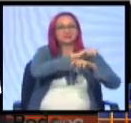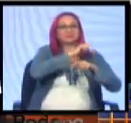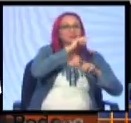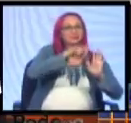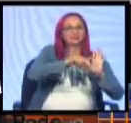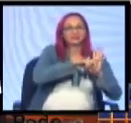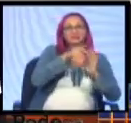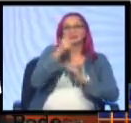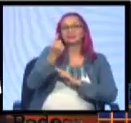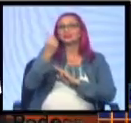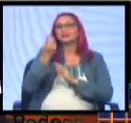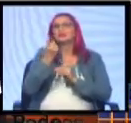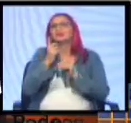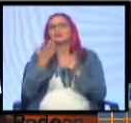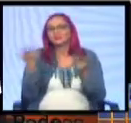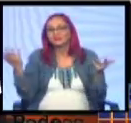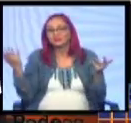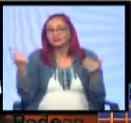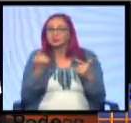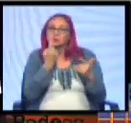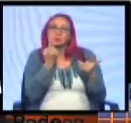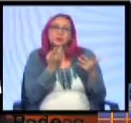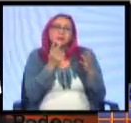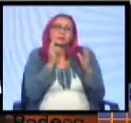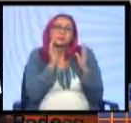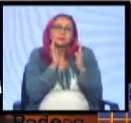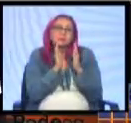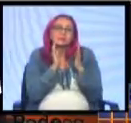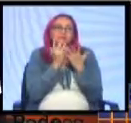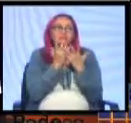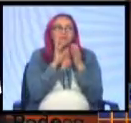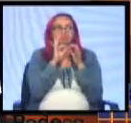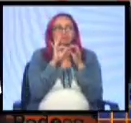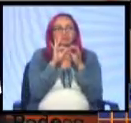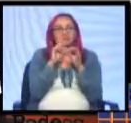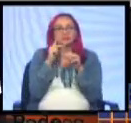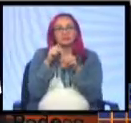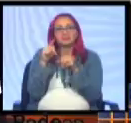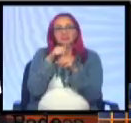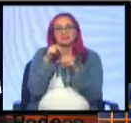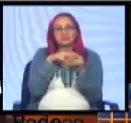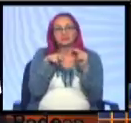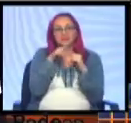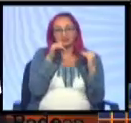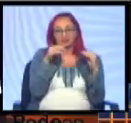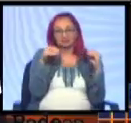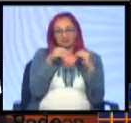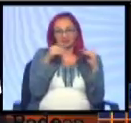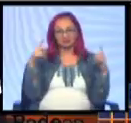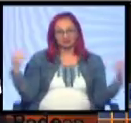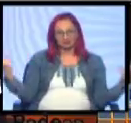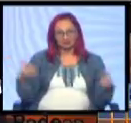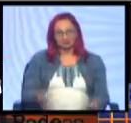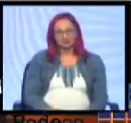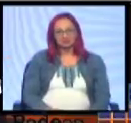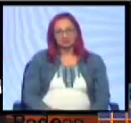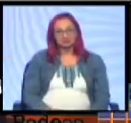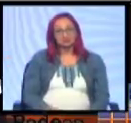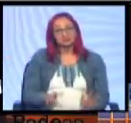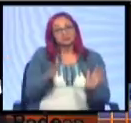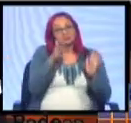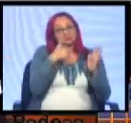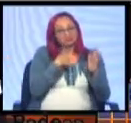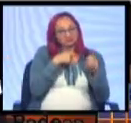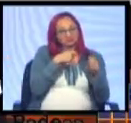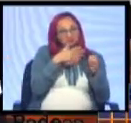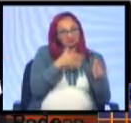esa únicamente es una minúscula participación en este negocio que es mucho más grande, ¿verdad? Hay